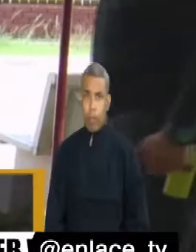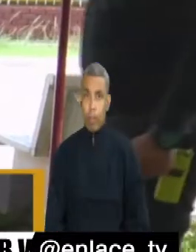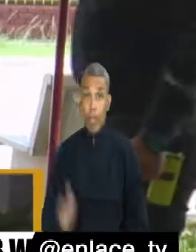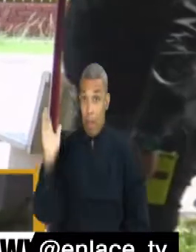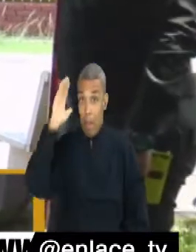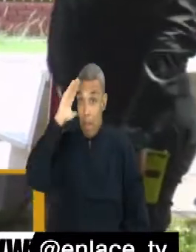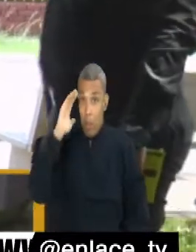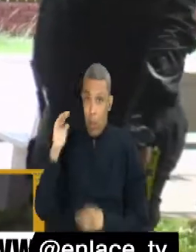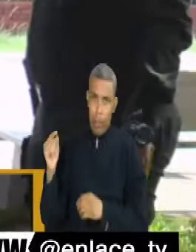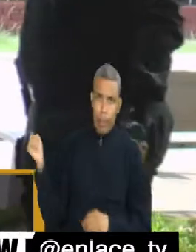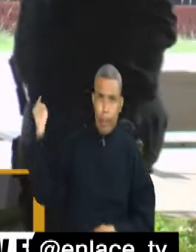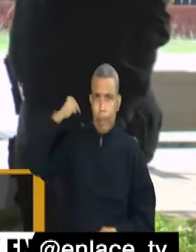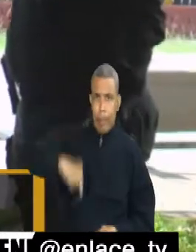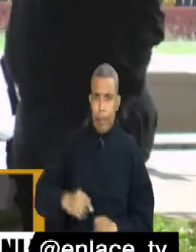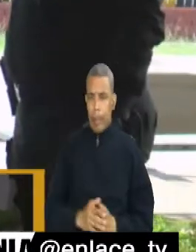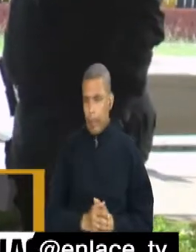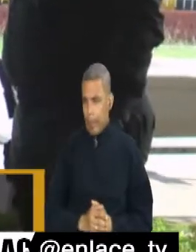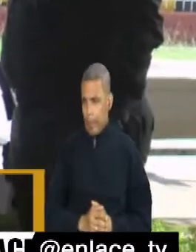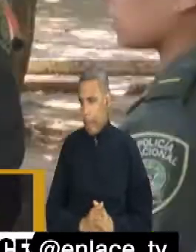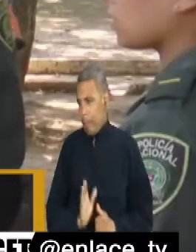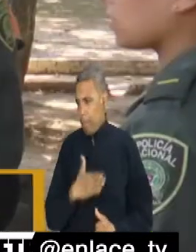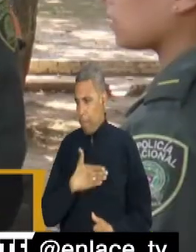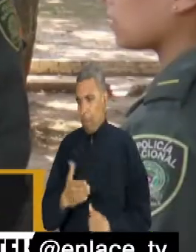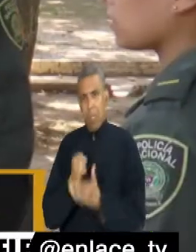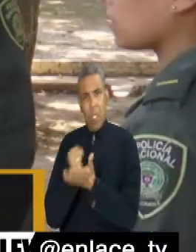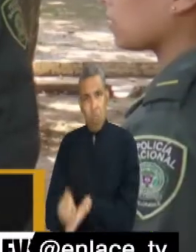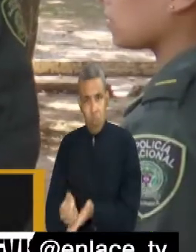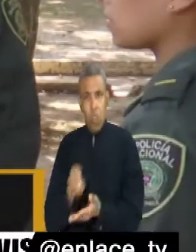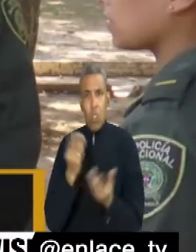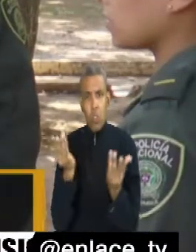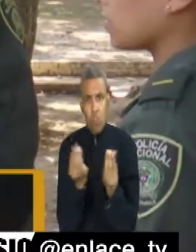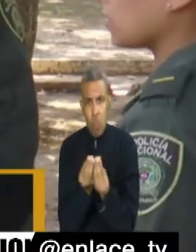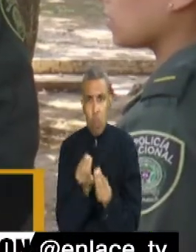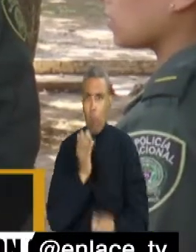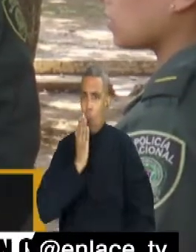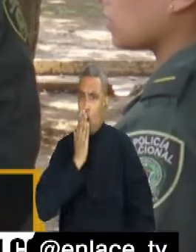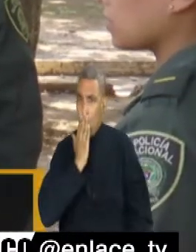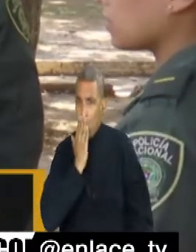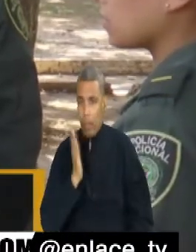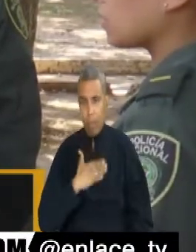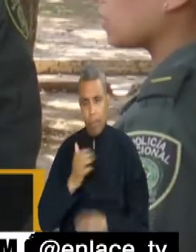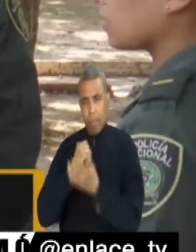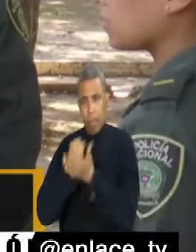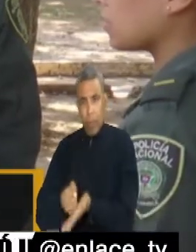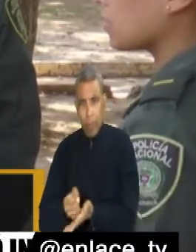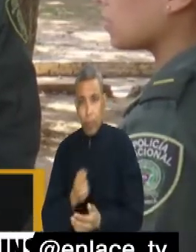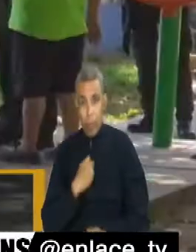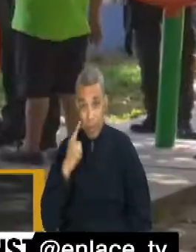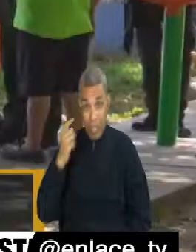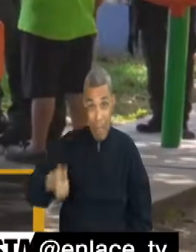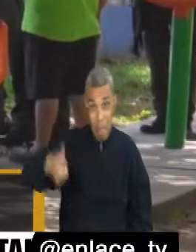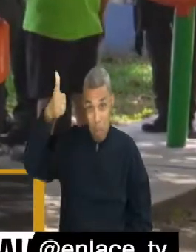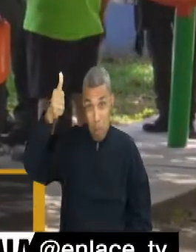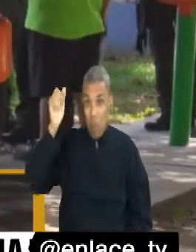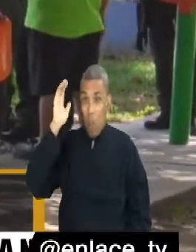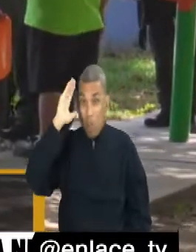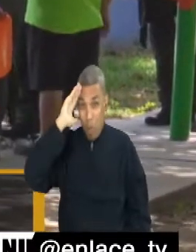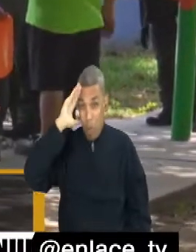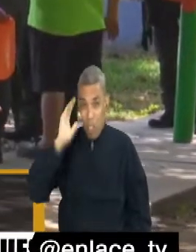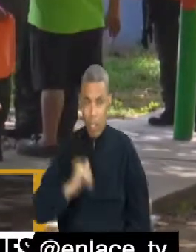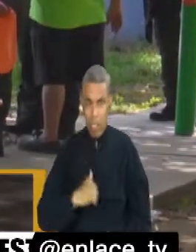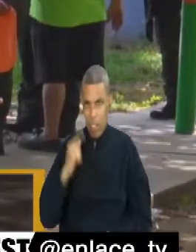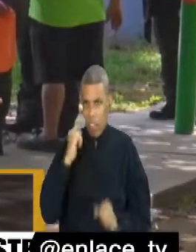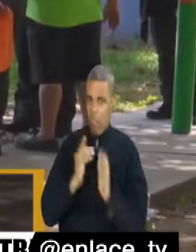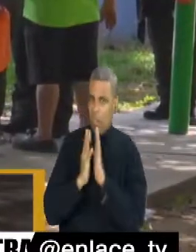para iniciar el proceso y brindarles atención a esta comunidad indígena. El mayor Obando, comandante del primer distrito de policía del Magdalena Medio, dio a conocer